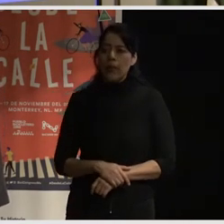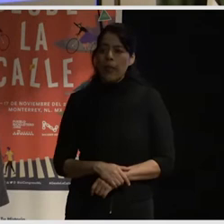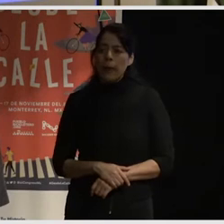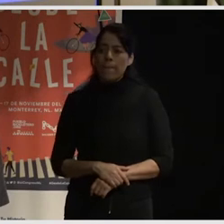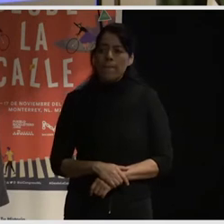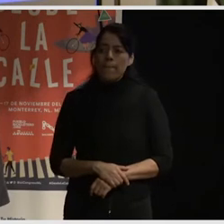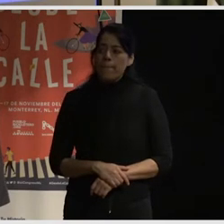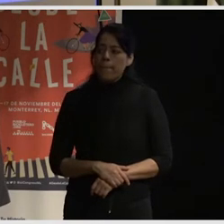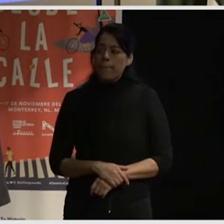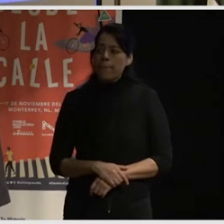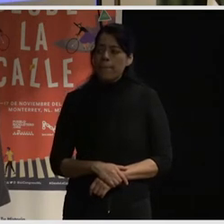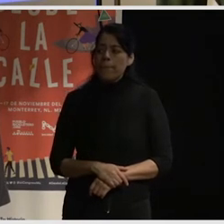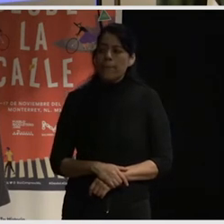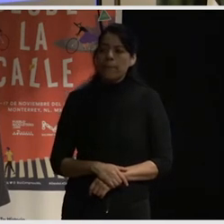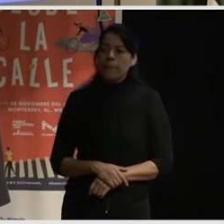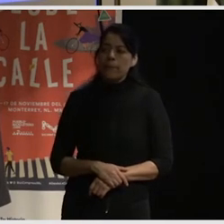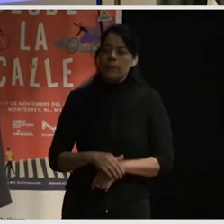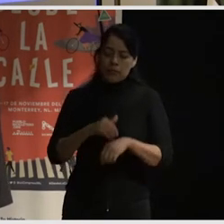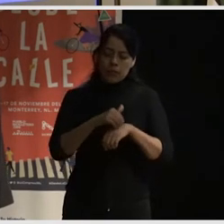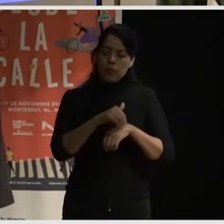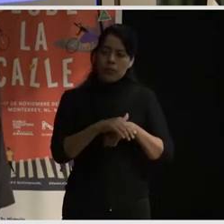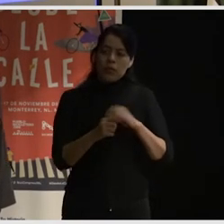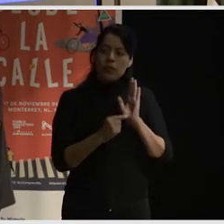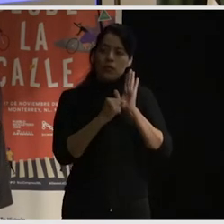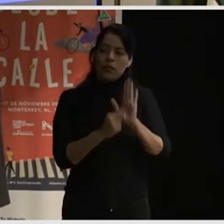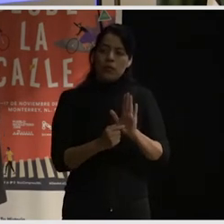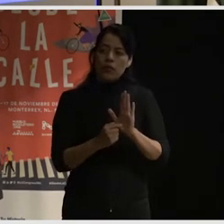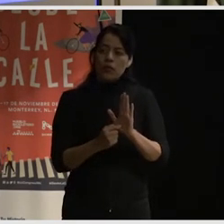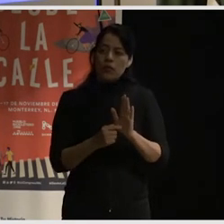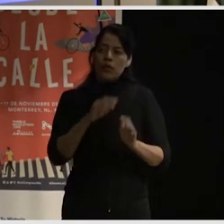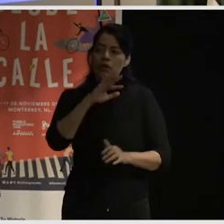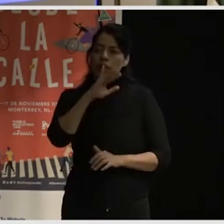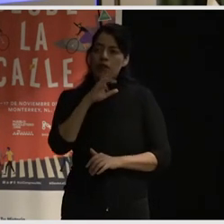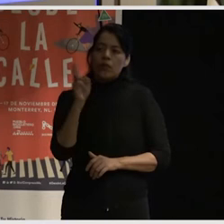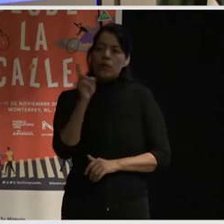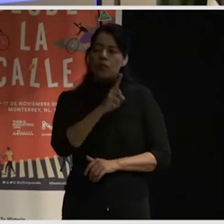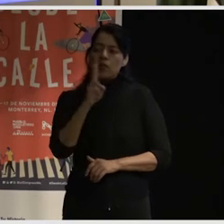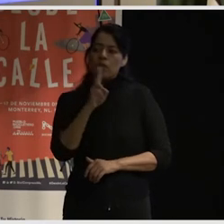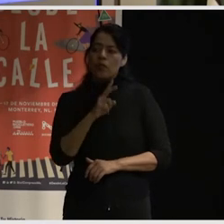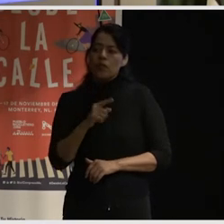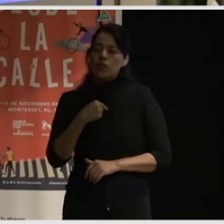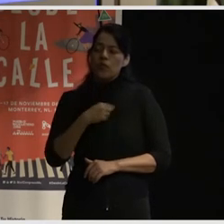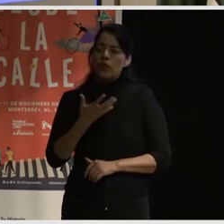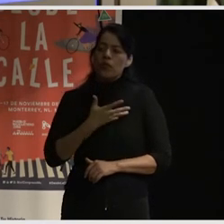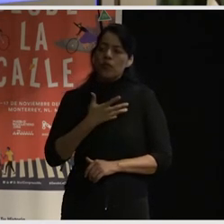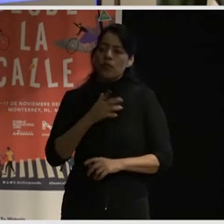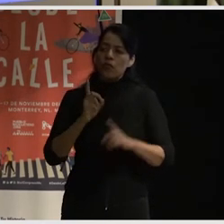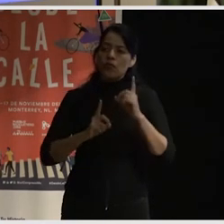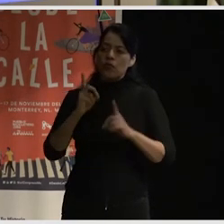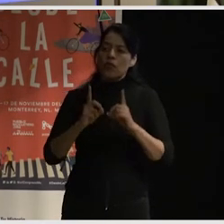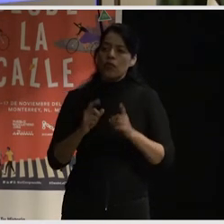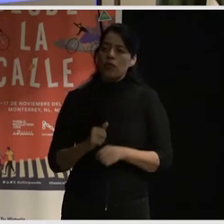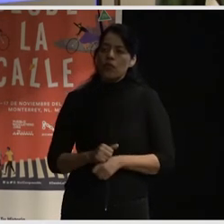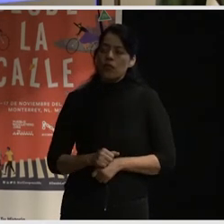cuando ahorita que enseñaron un poquito los números de la contaminación una duda que tengo ya desde hace tiempo aquí